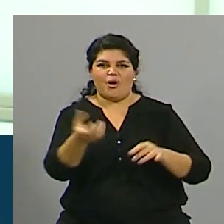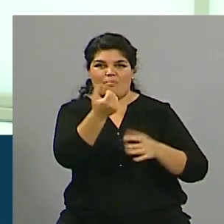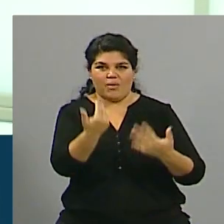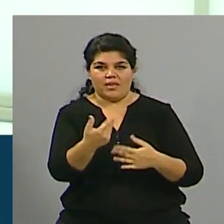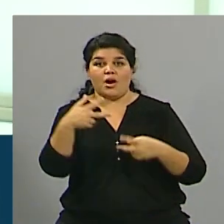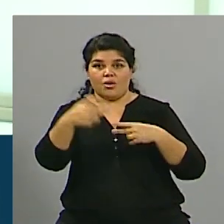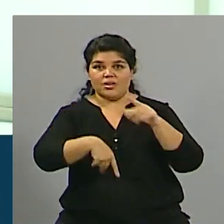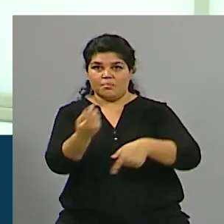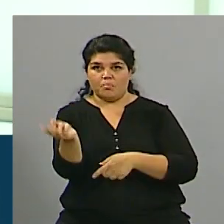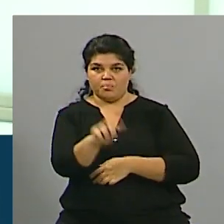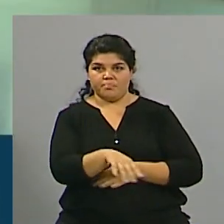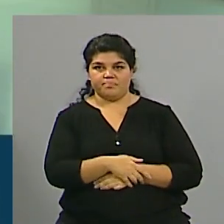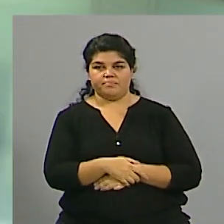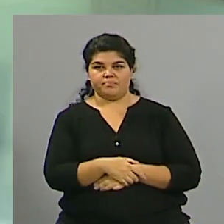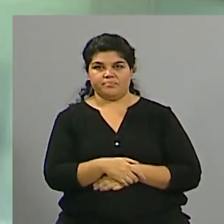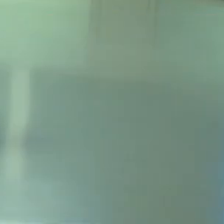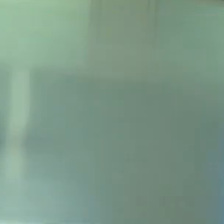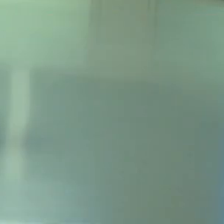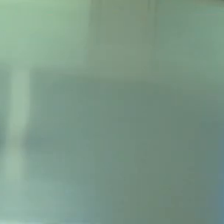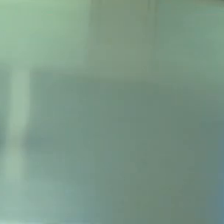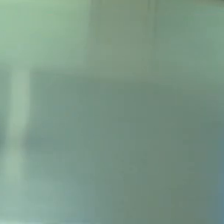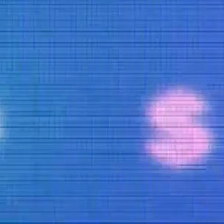pausa, ya regresamos.